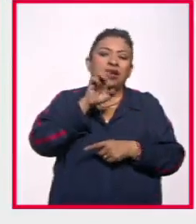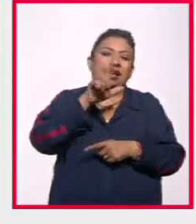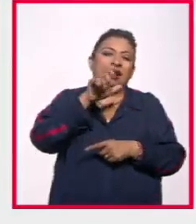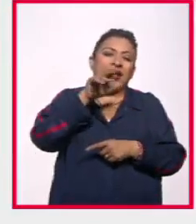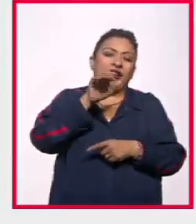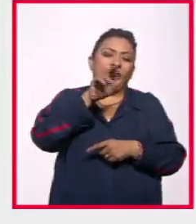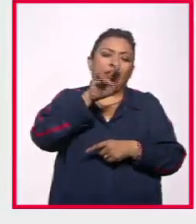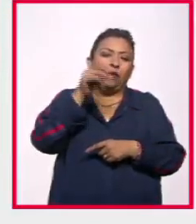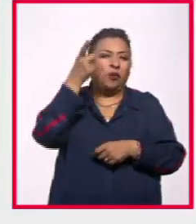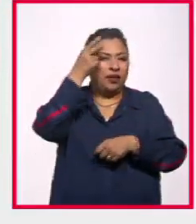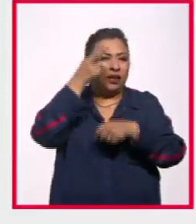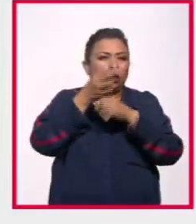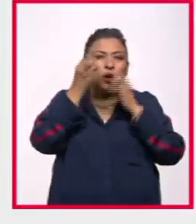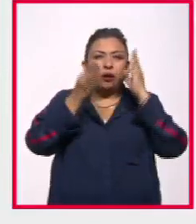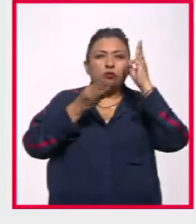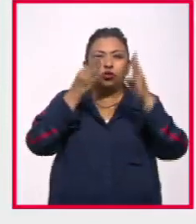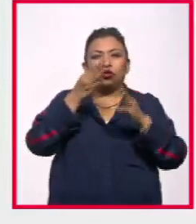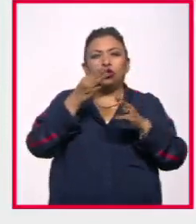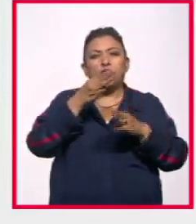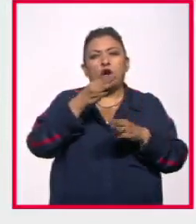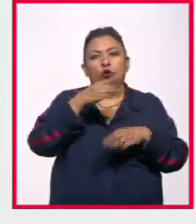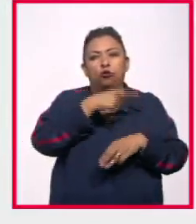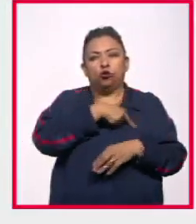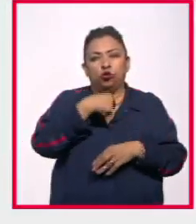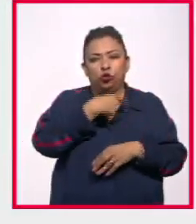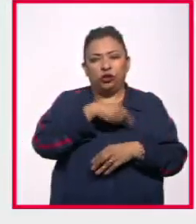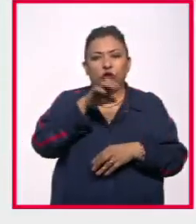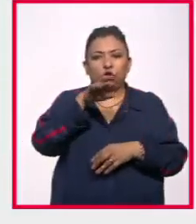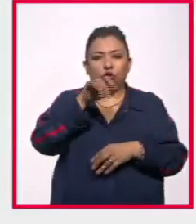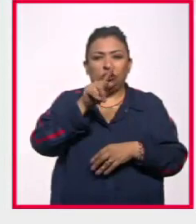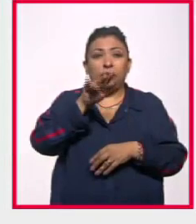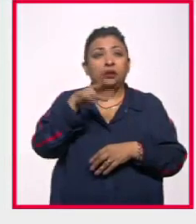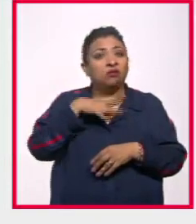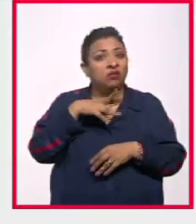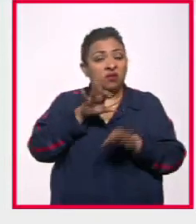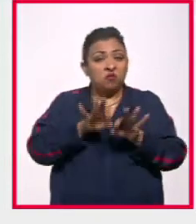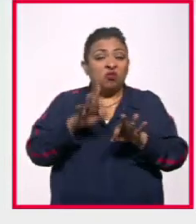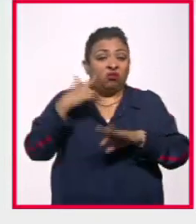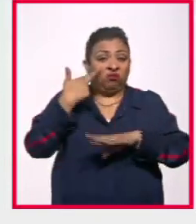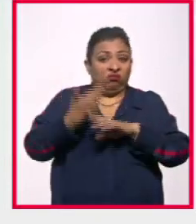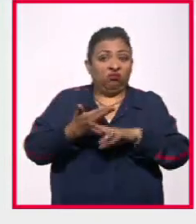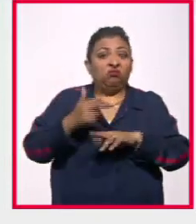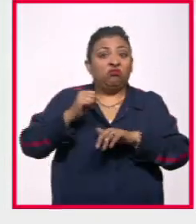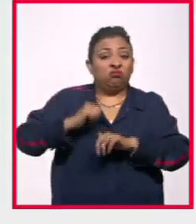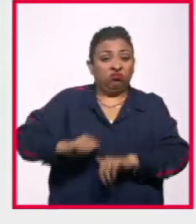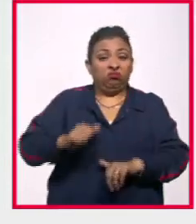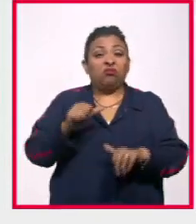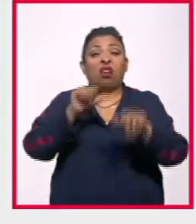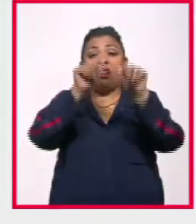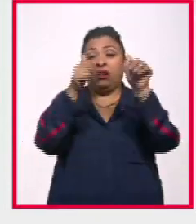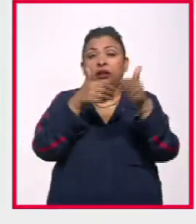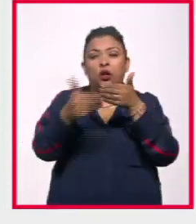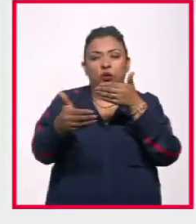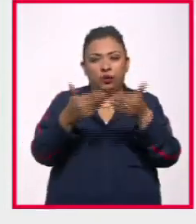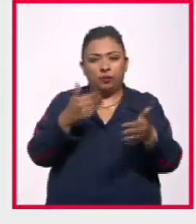Filipovic, directora del Museo Suizo Kunst am Basel, una de las más respetadas curadoras de arte contemporáneo.